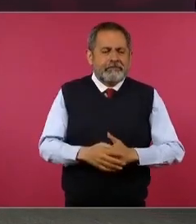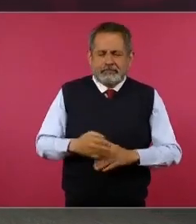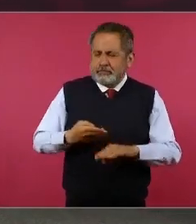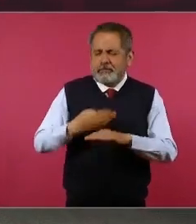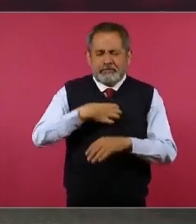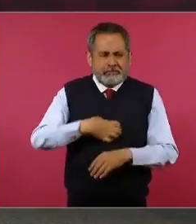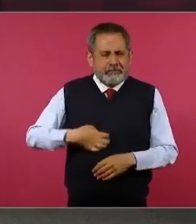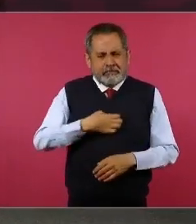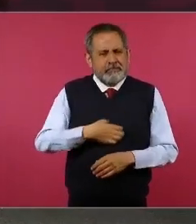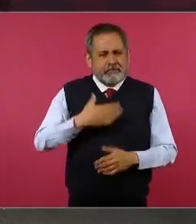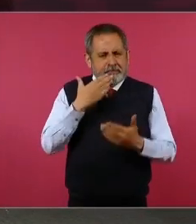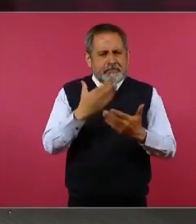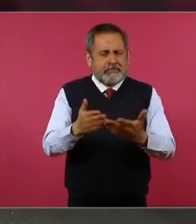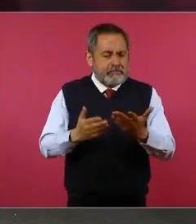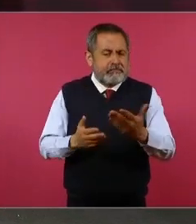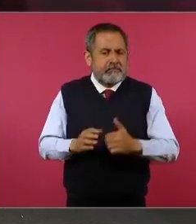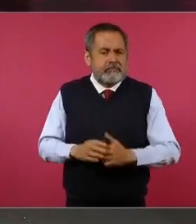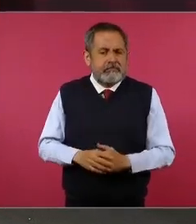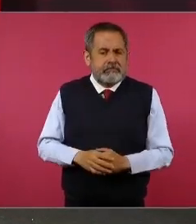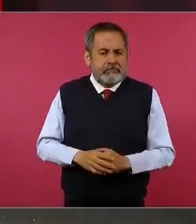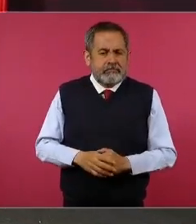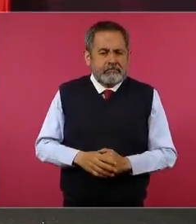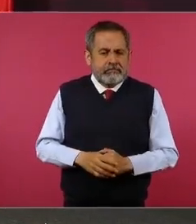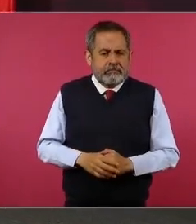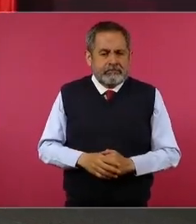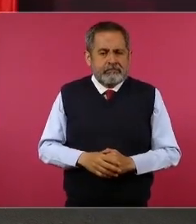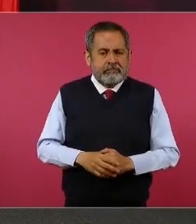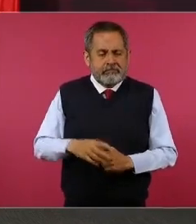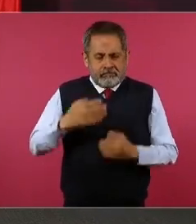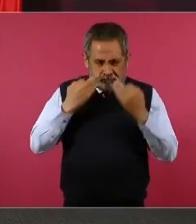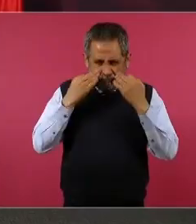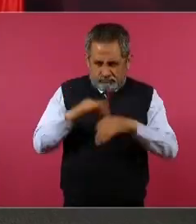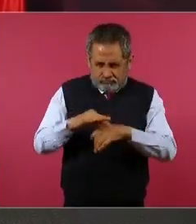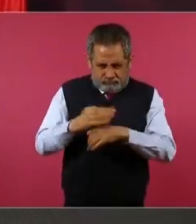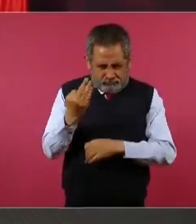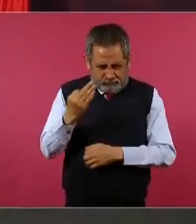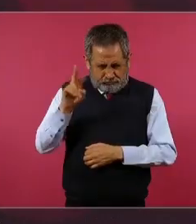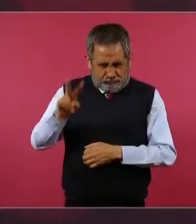muy contentos y me consta